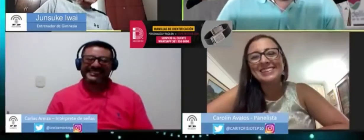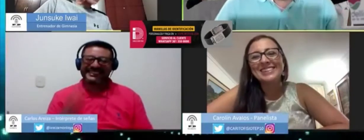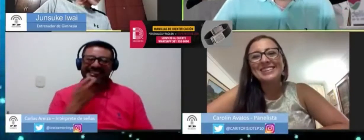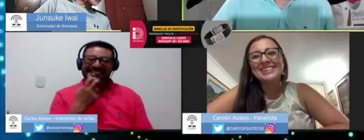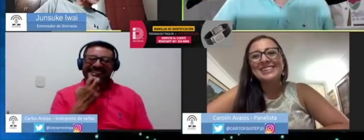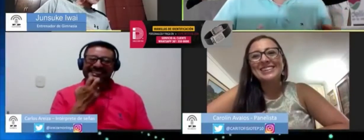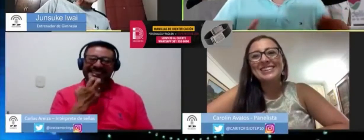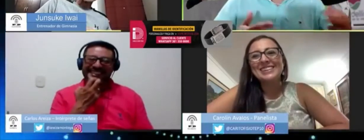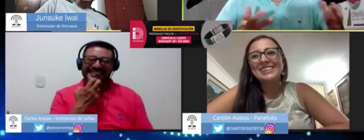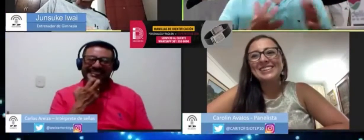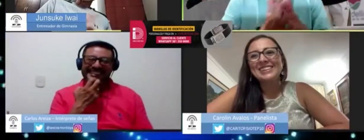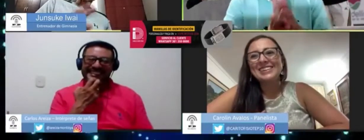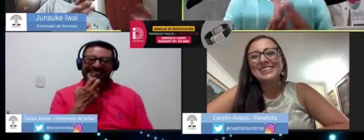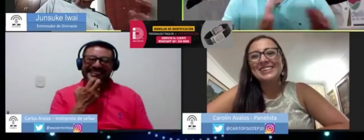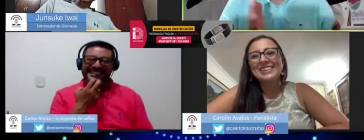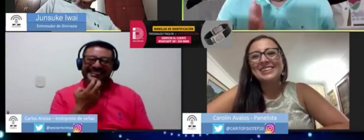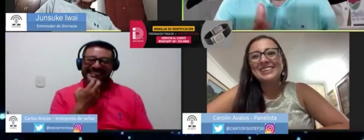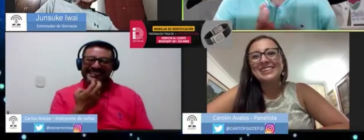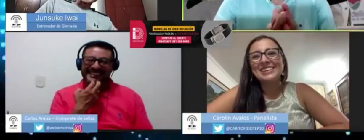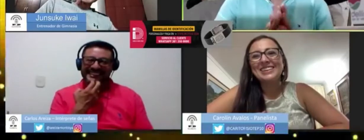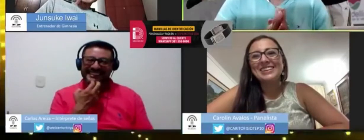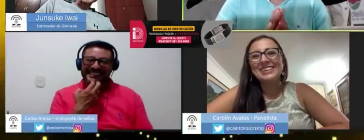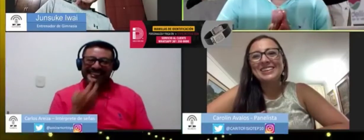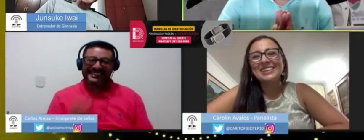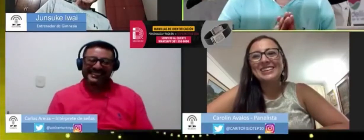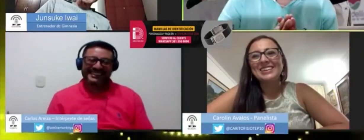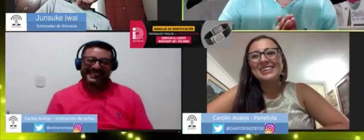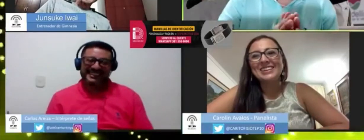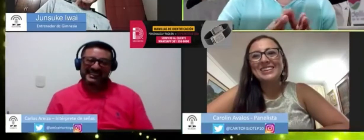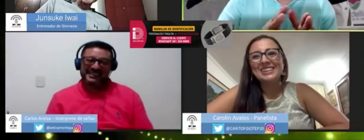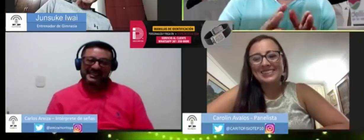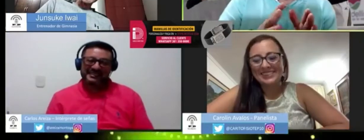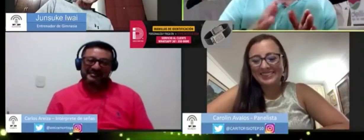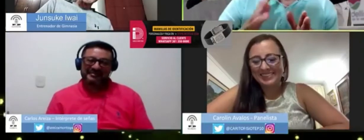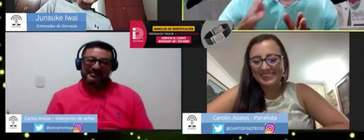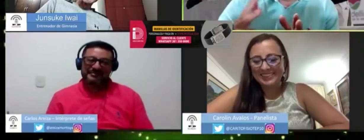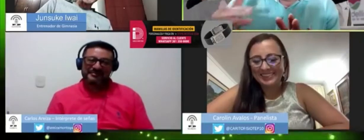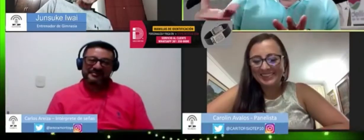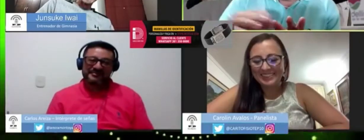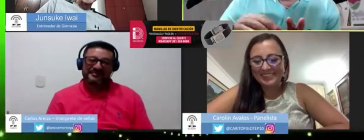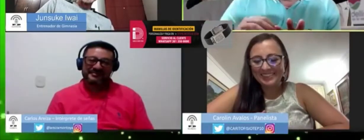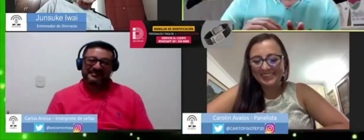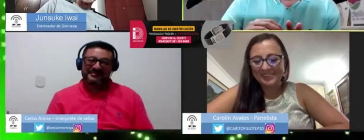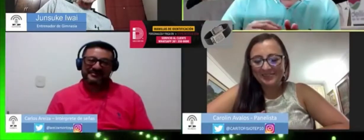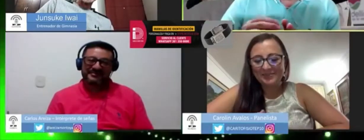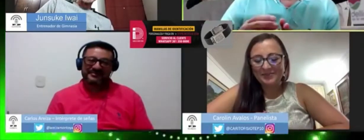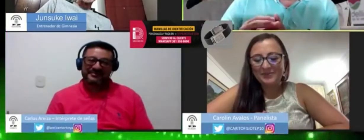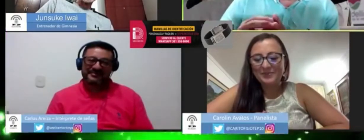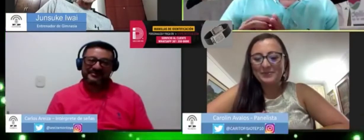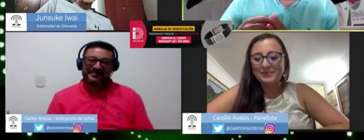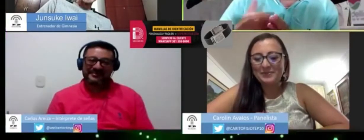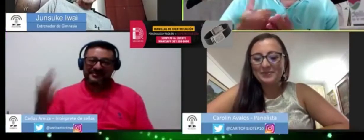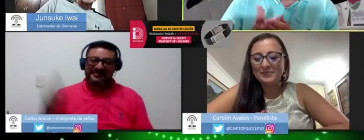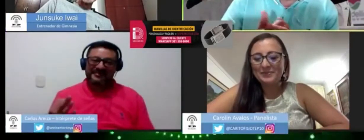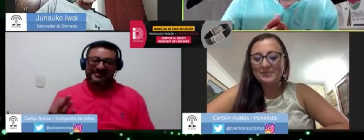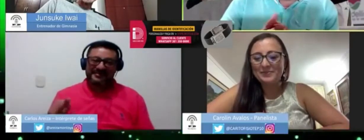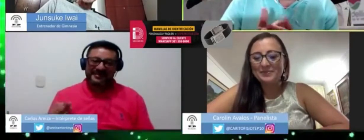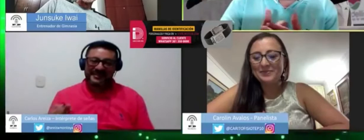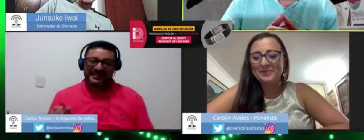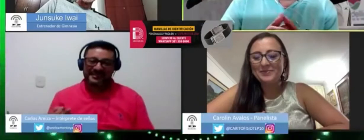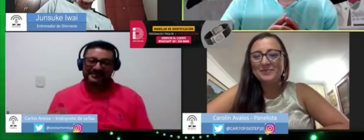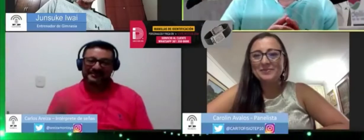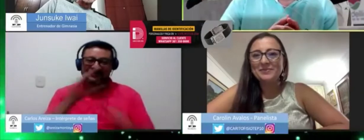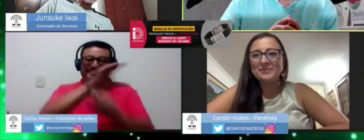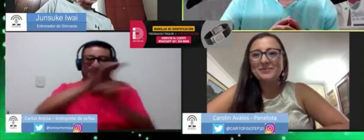No, porque se lo comento porque, como mencionábamos ahora, el tema cultural